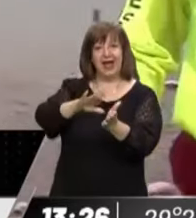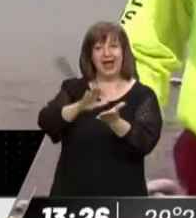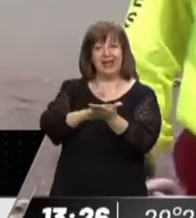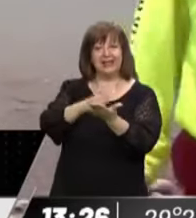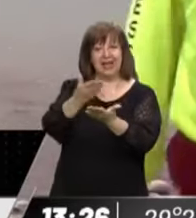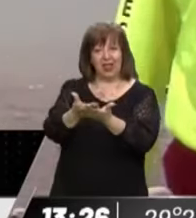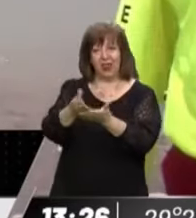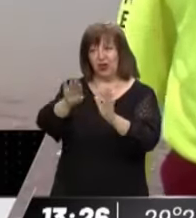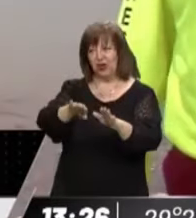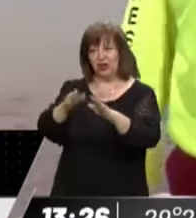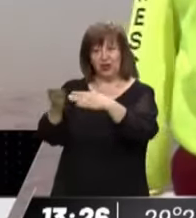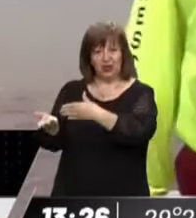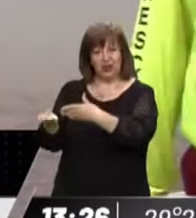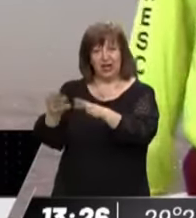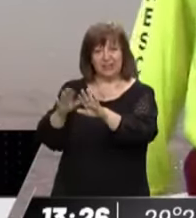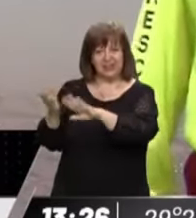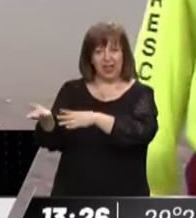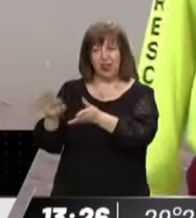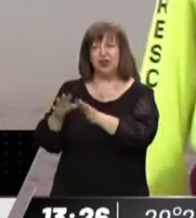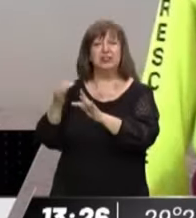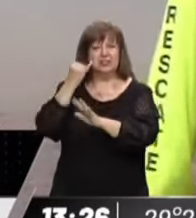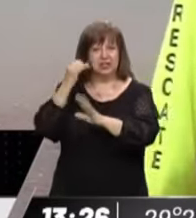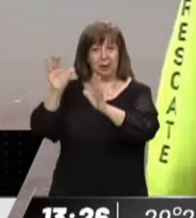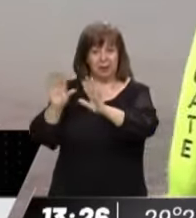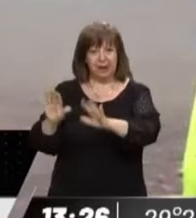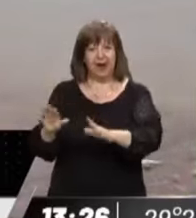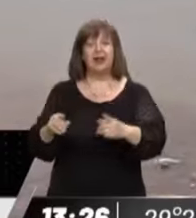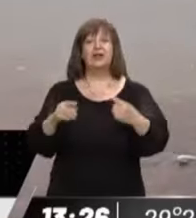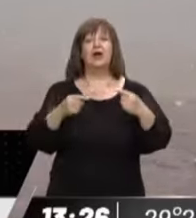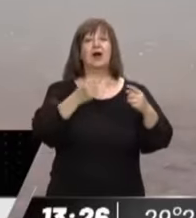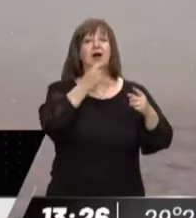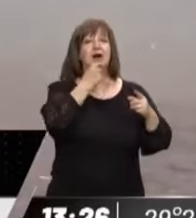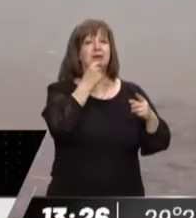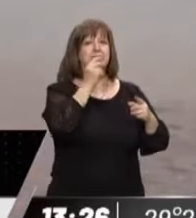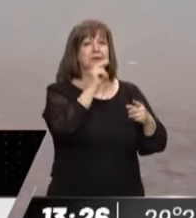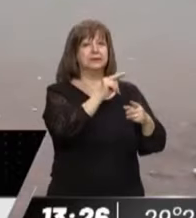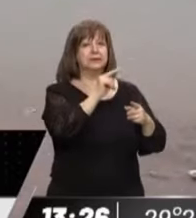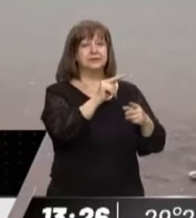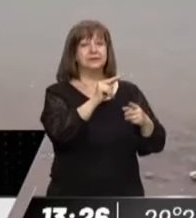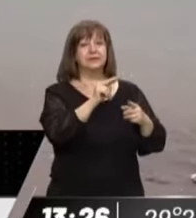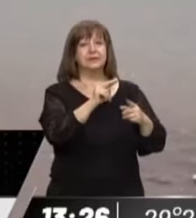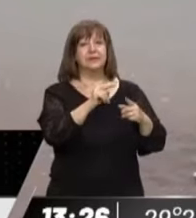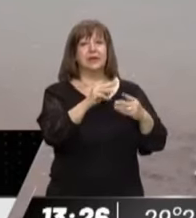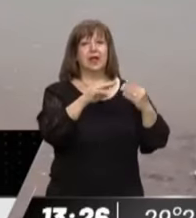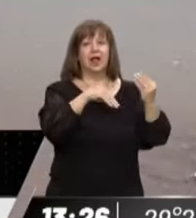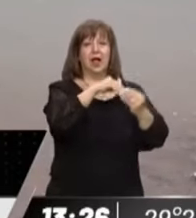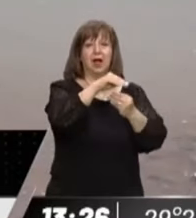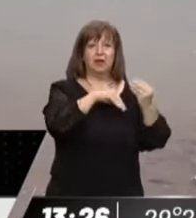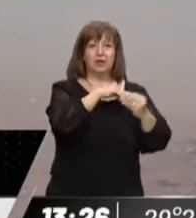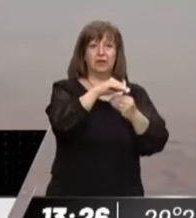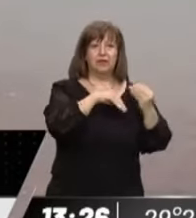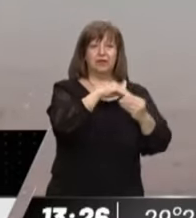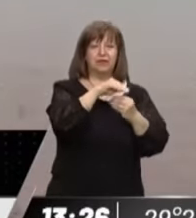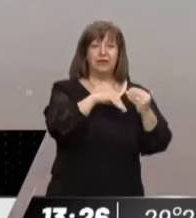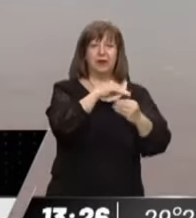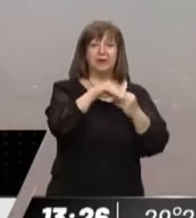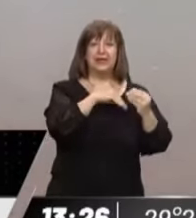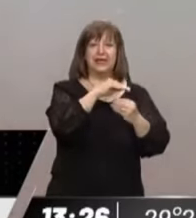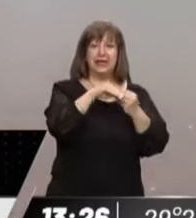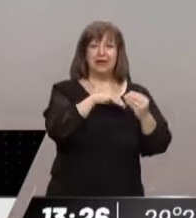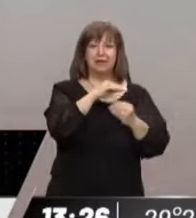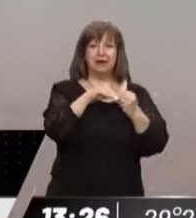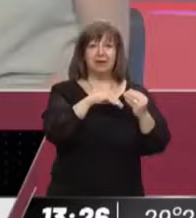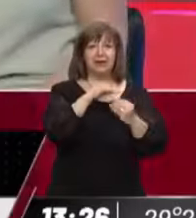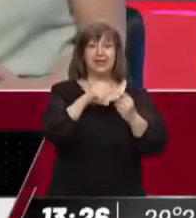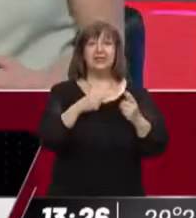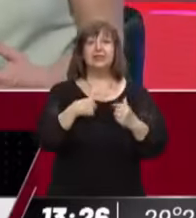dijeron escuchamos lujann playa y quisimos conocer hay mendocinos hay gente que viene en familia Ay me recontra pinché Sí ahora sí te